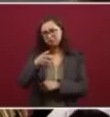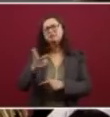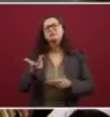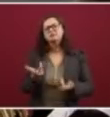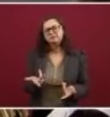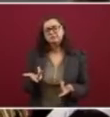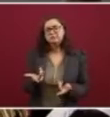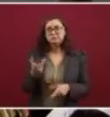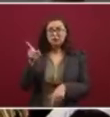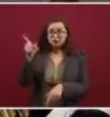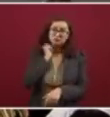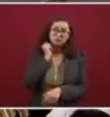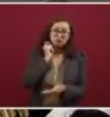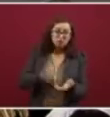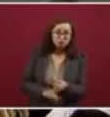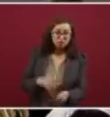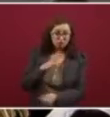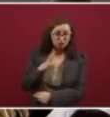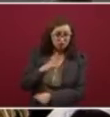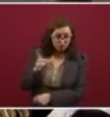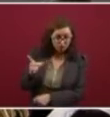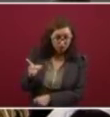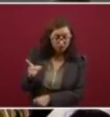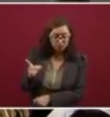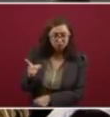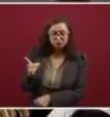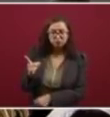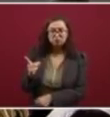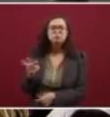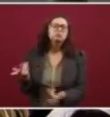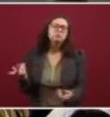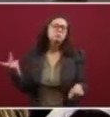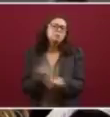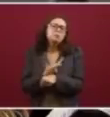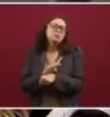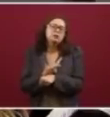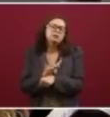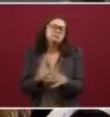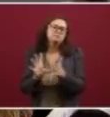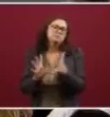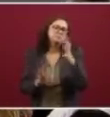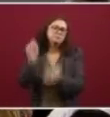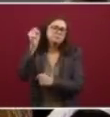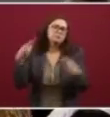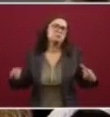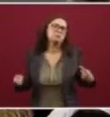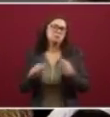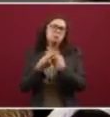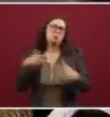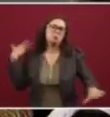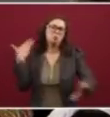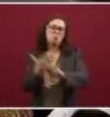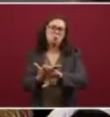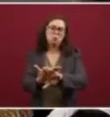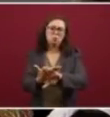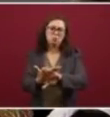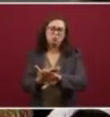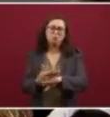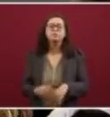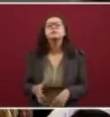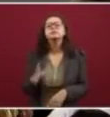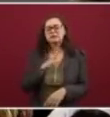eso se está dando, pues es una violación a la Constitución. Hay